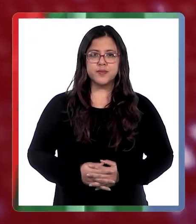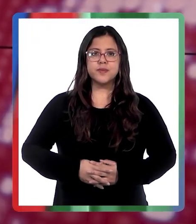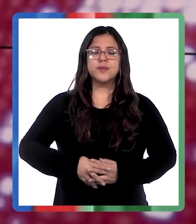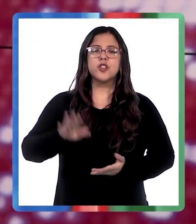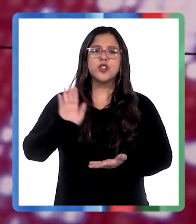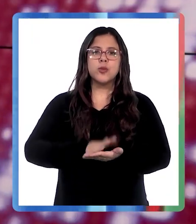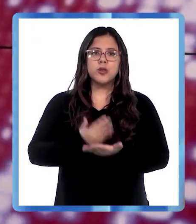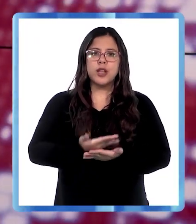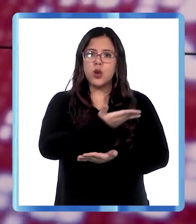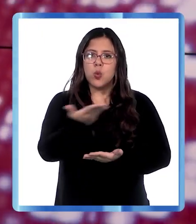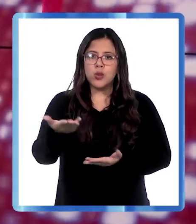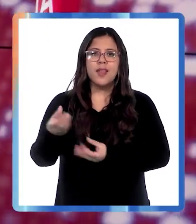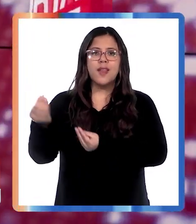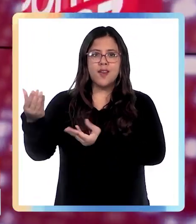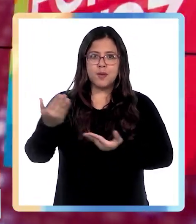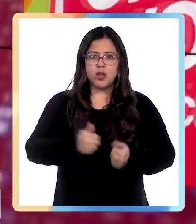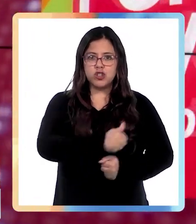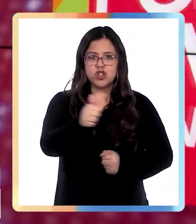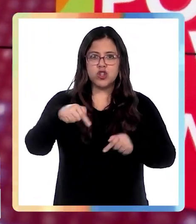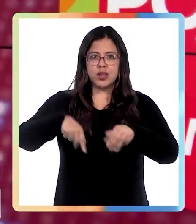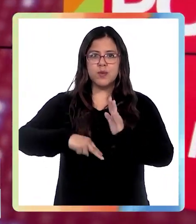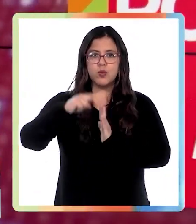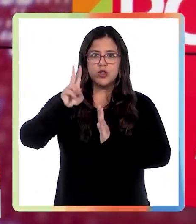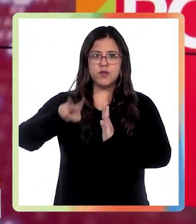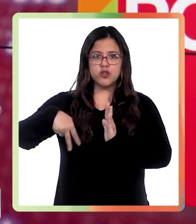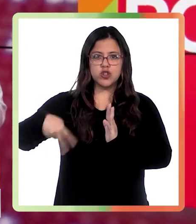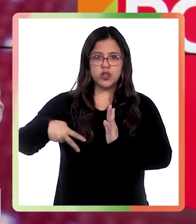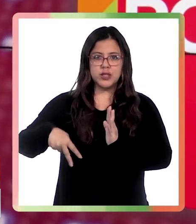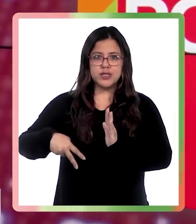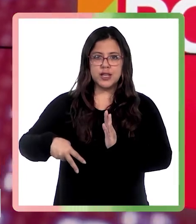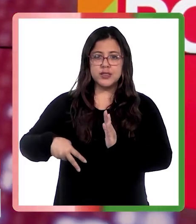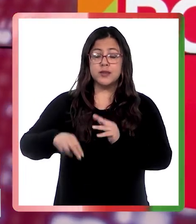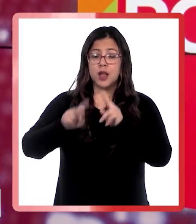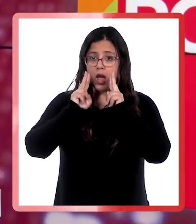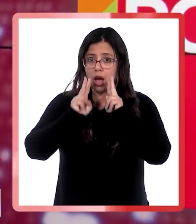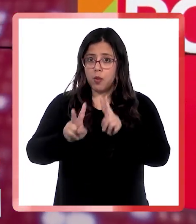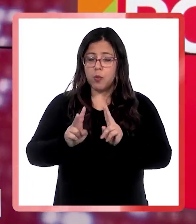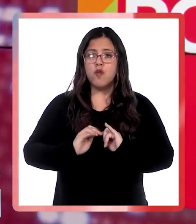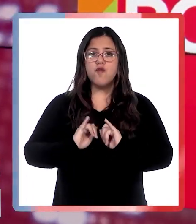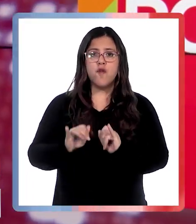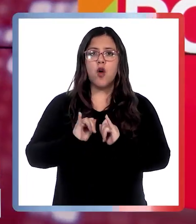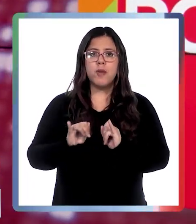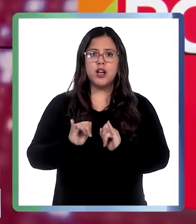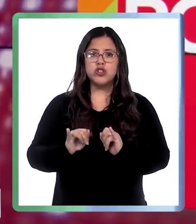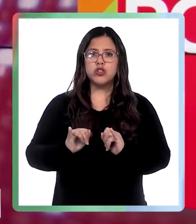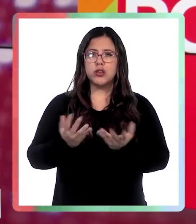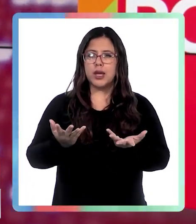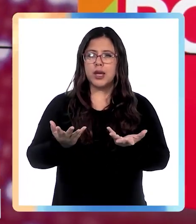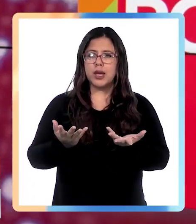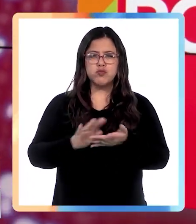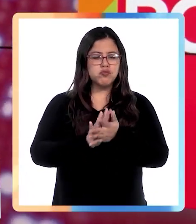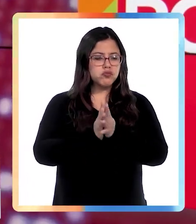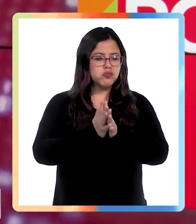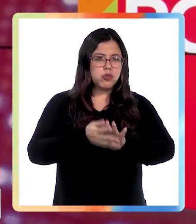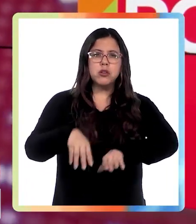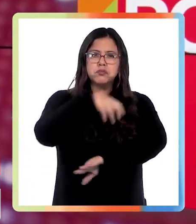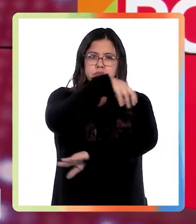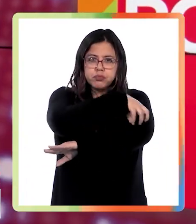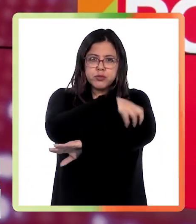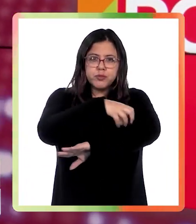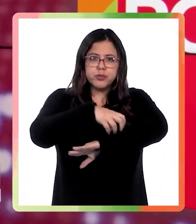noticias Cómo están ustedes sean muy bienvenidos y bienvenidas a portavoz noticias acompáñenos a una nueva revis de toda la